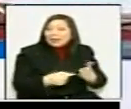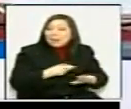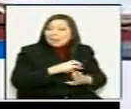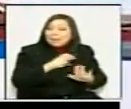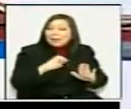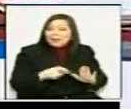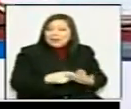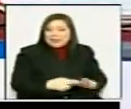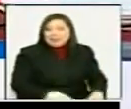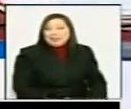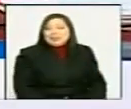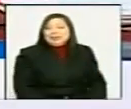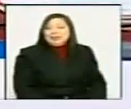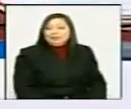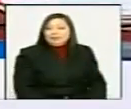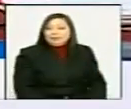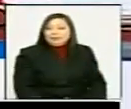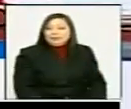proyecto Valle.